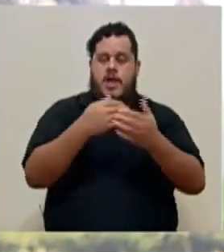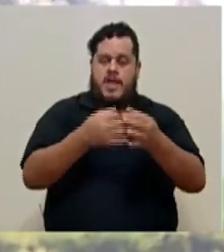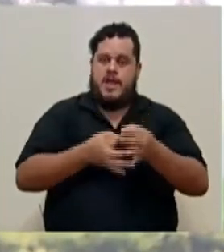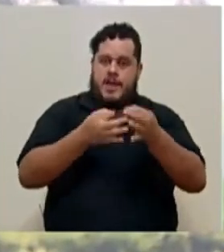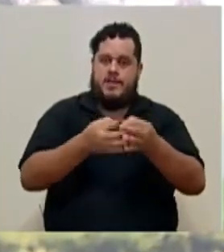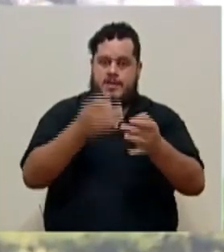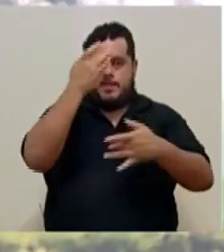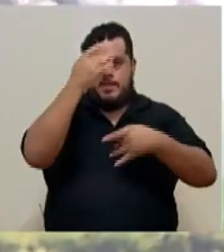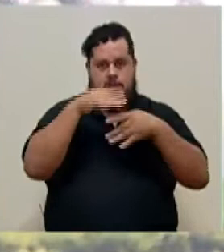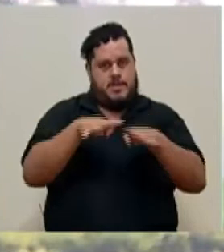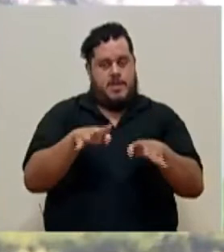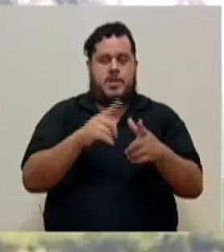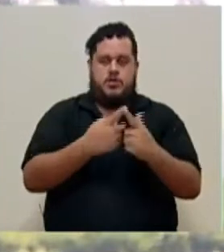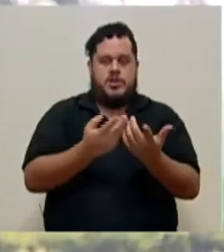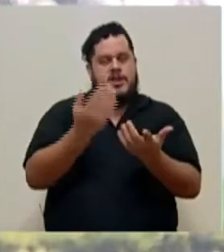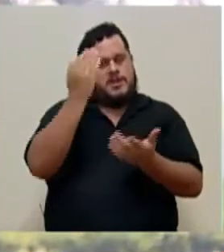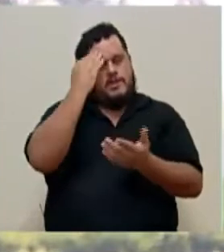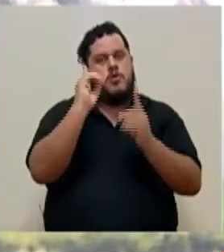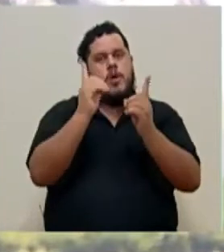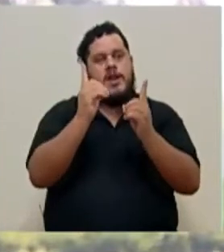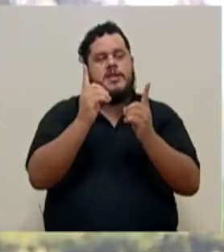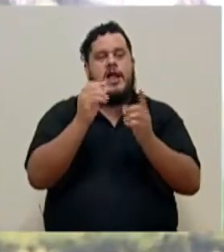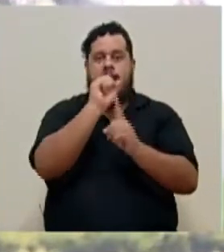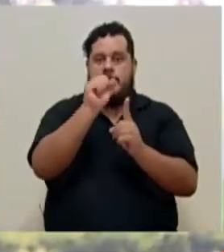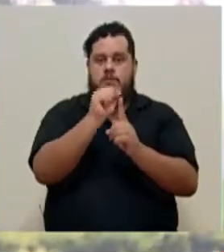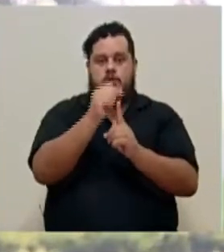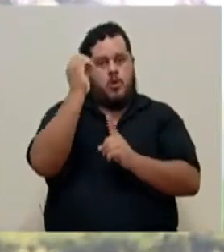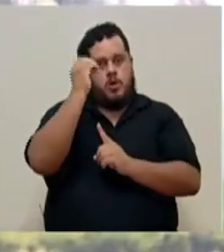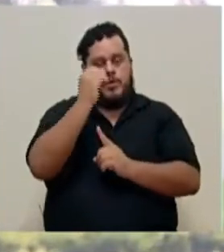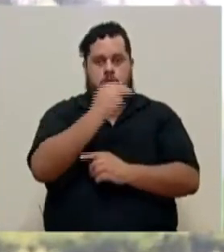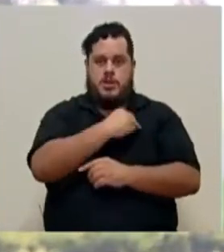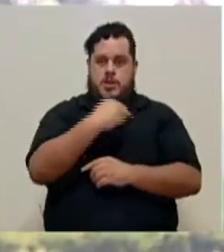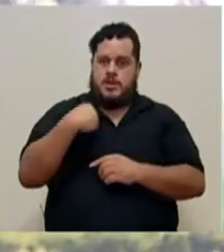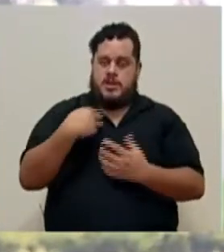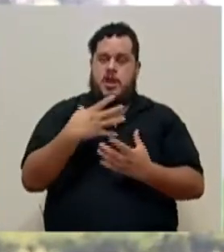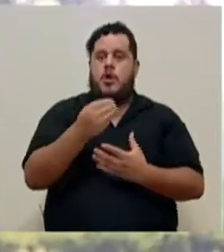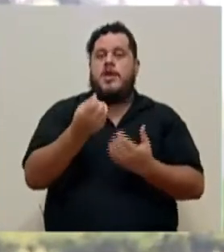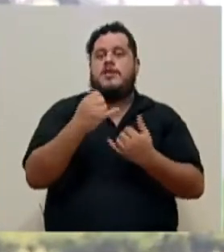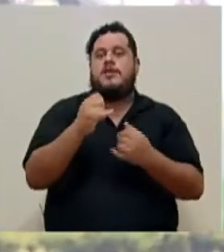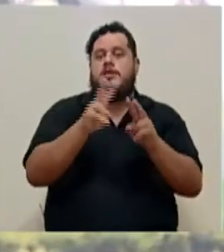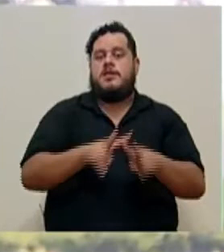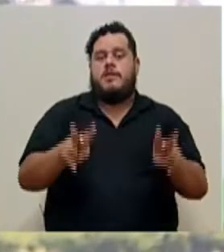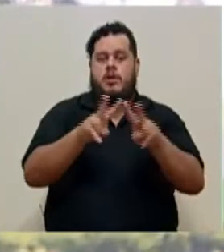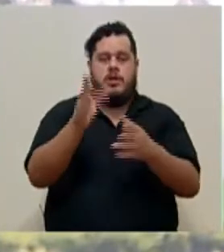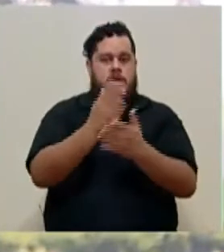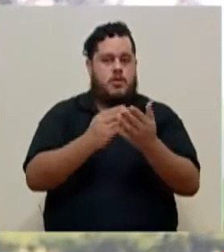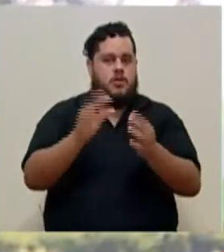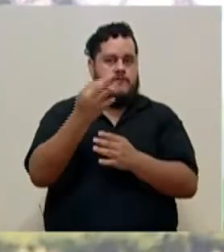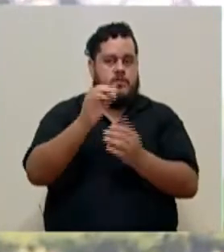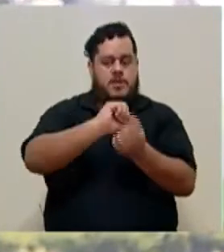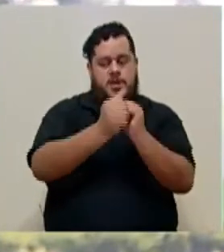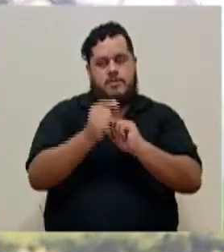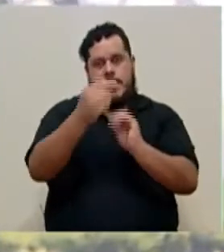de la pandemia, entonces queríamos conocer cuál es un poco la postura del ministerio y si se valoraría de alguna forma cambiar este